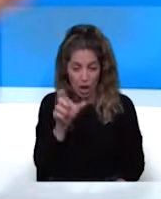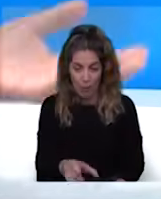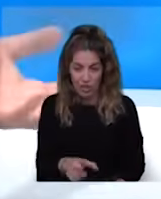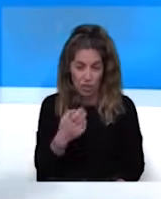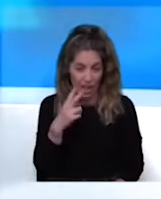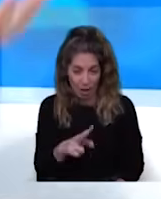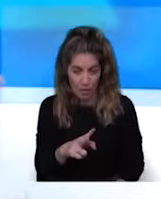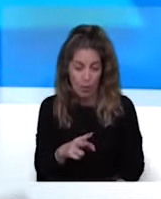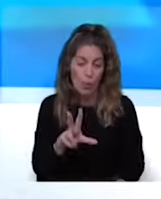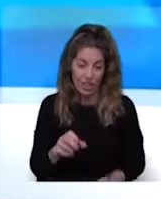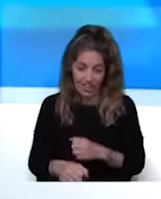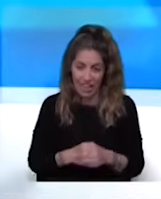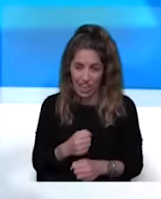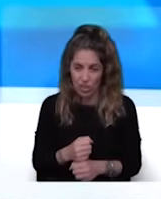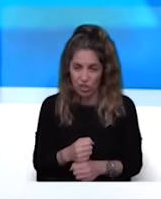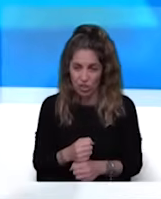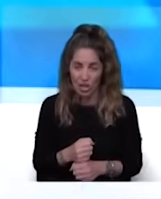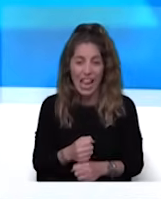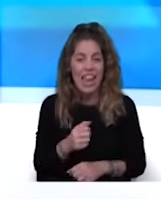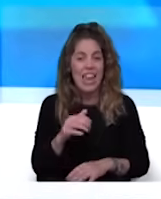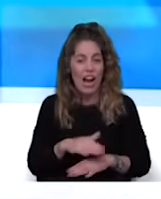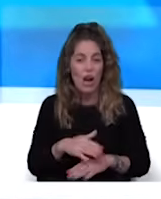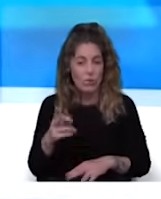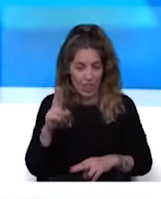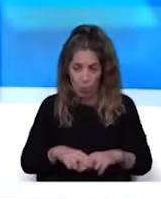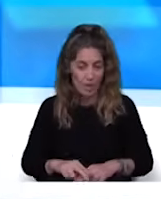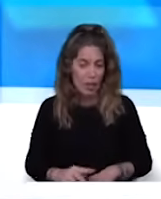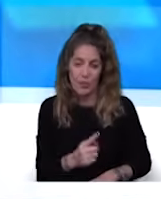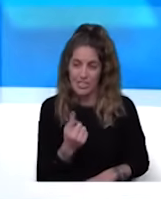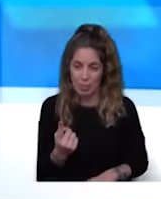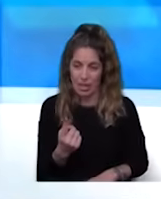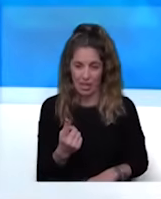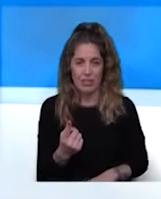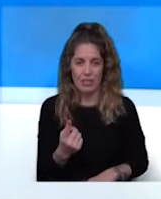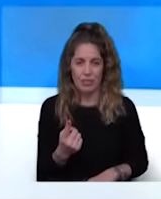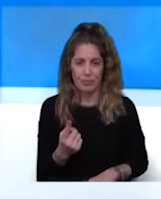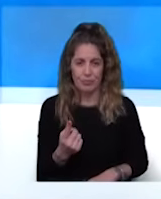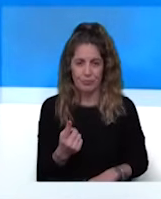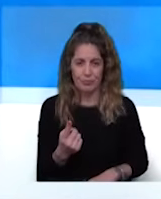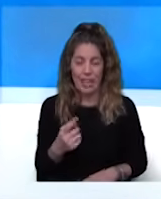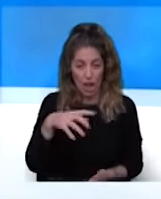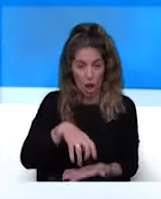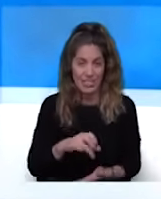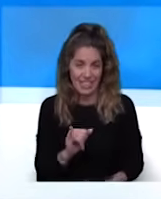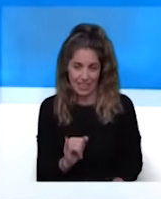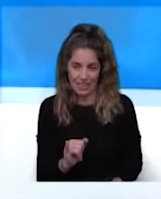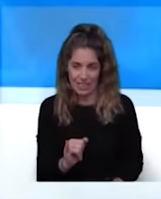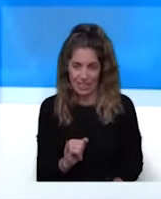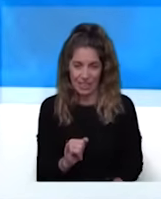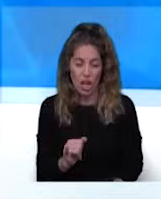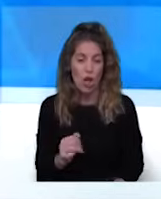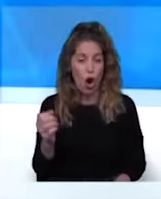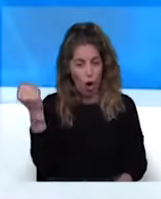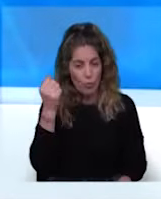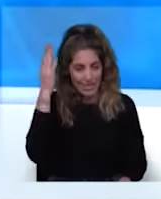vimos durante 30 años la causa de muerte principal en las unidades de terapia intensiva son los